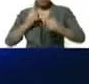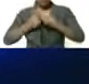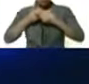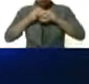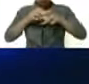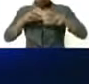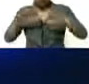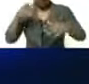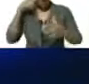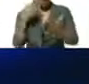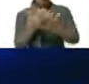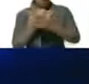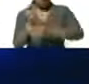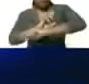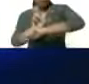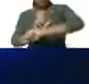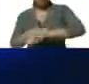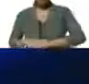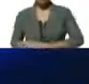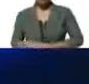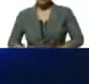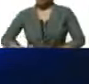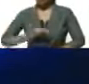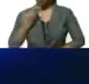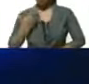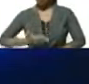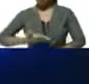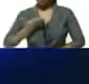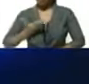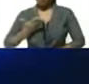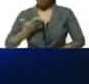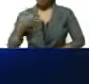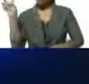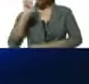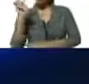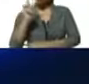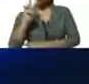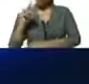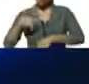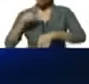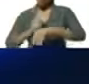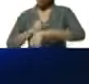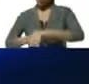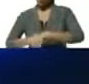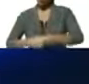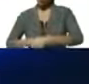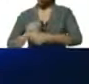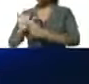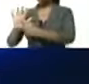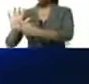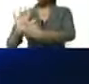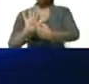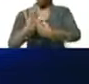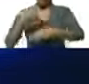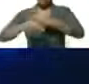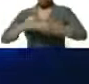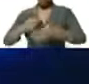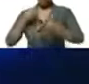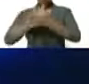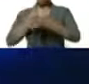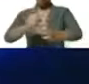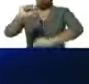con las pruebas rápidas. Es muy importante. Venezuela está en un momento ejemplar, dando una batalla